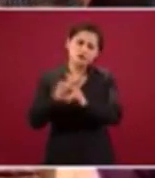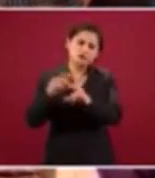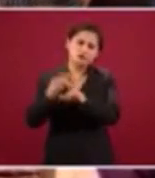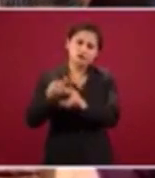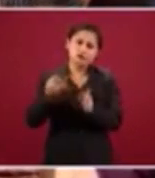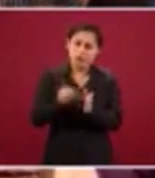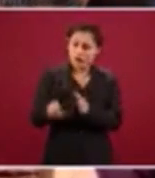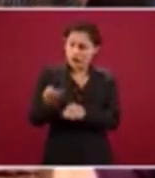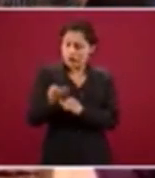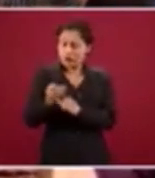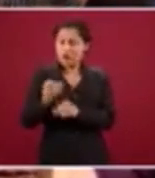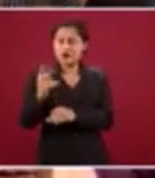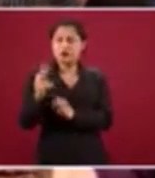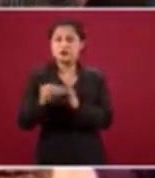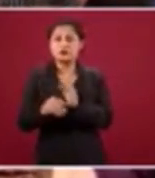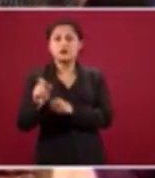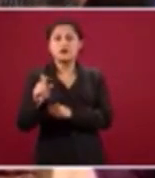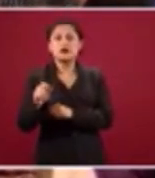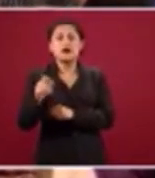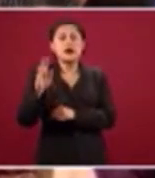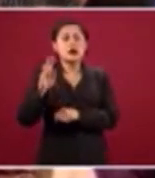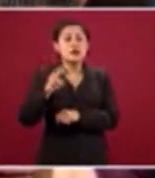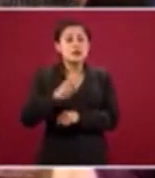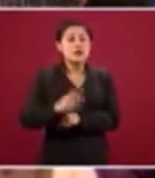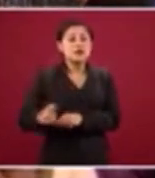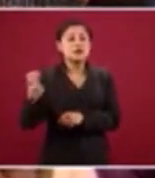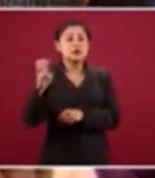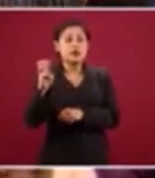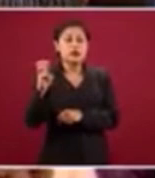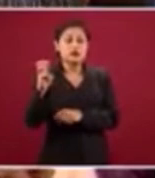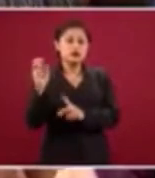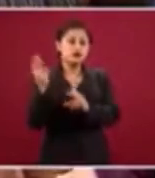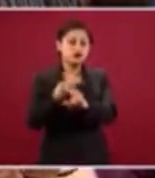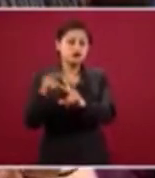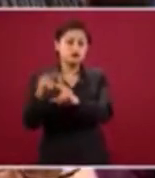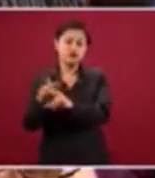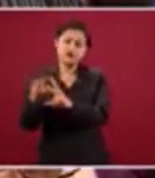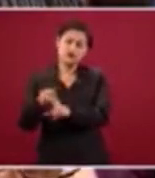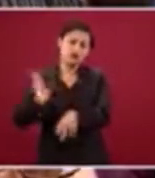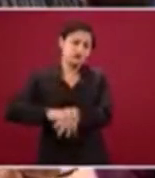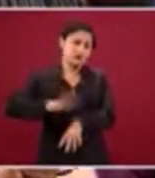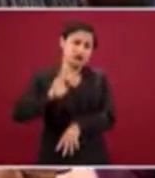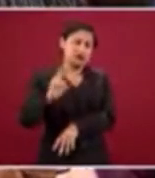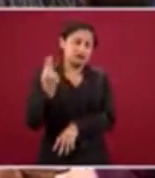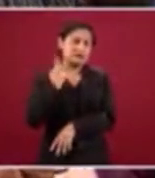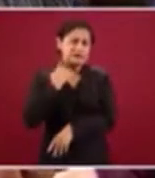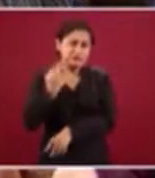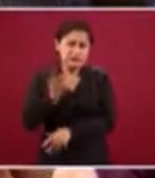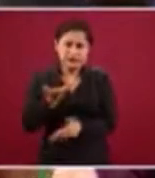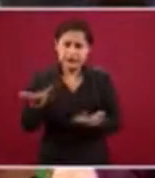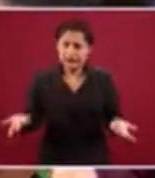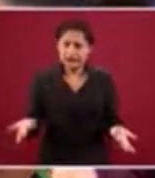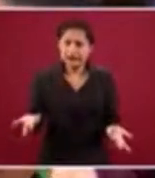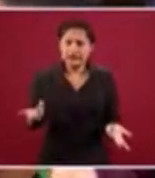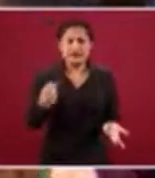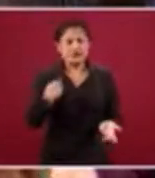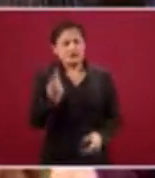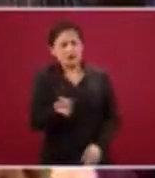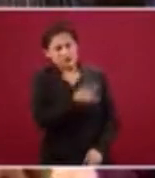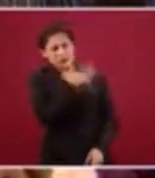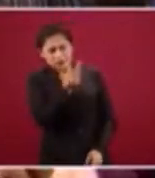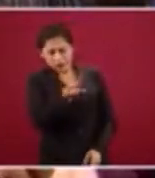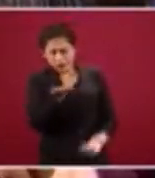300 homicidios, si hablamos en general. ¿Por qué no existe, así como existe una fiscalía